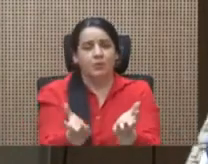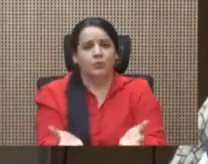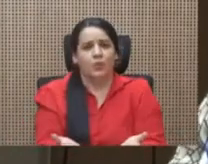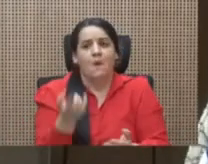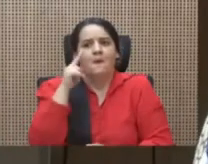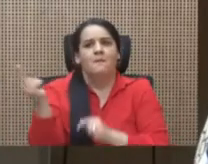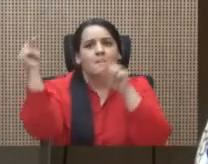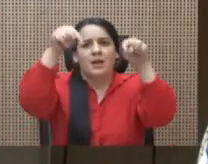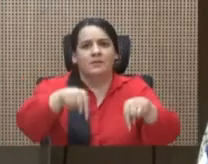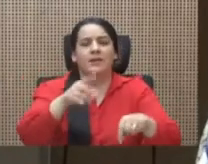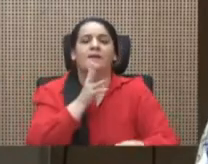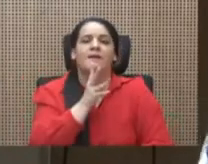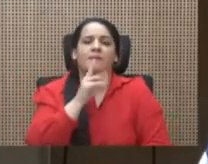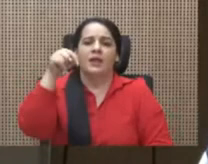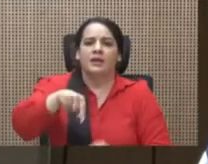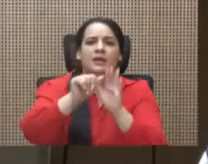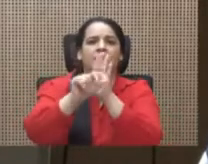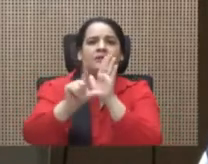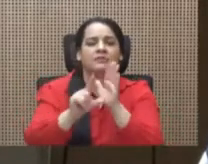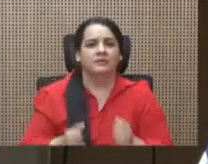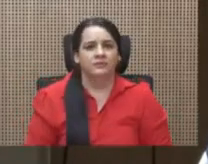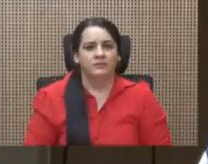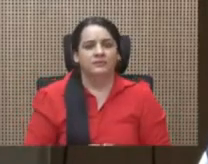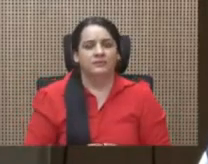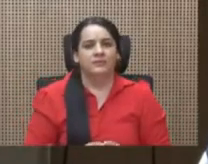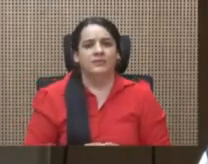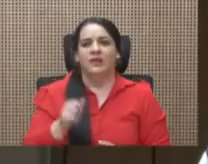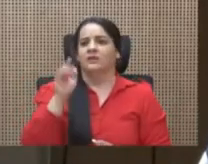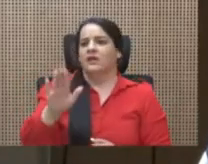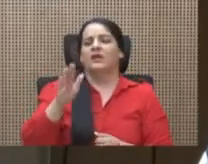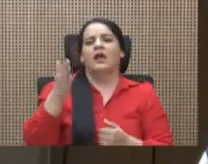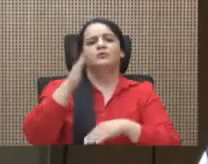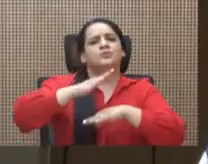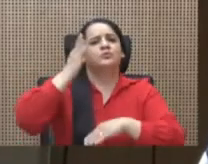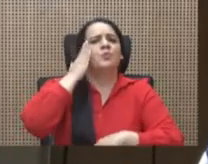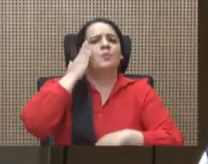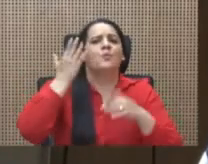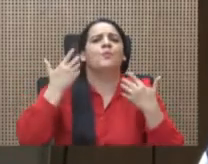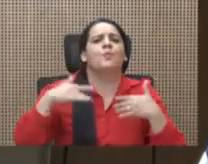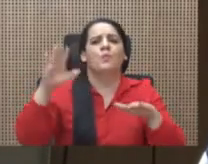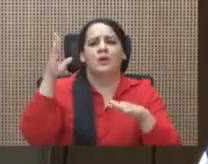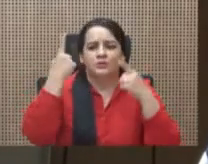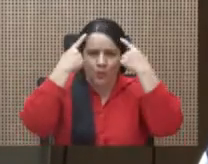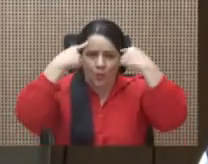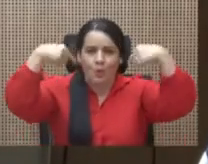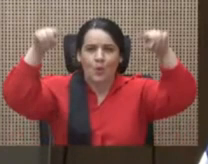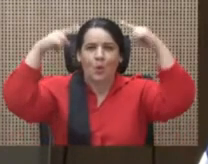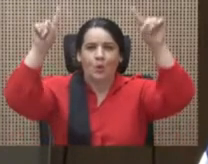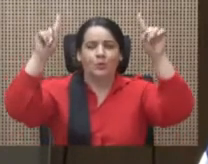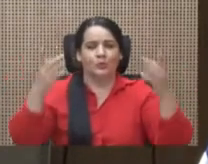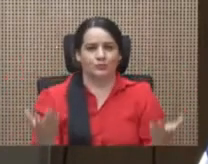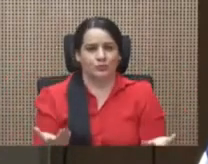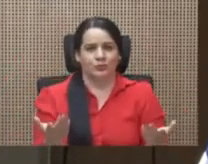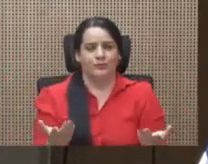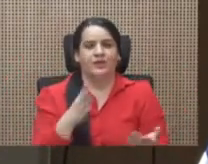que venga aquí a hablar de esa supuesta revolución, de esos logros, esos mitos y